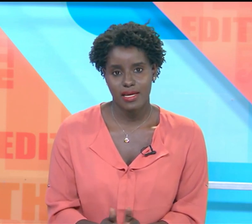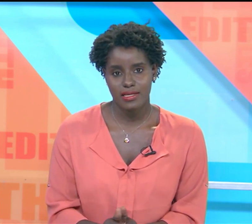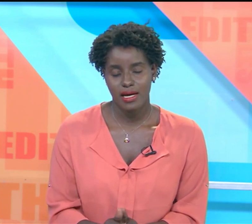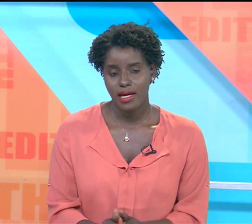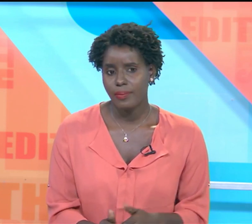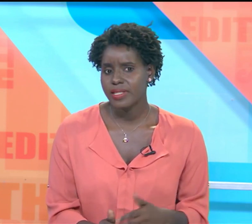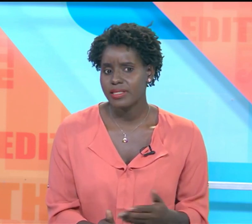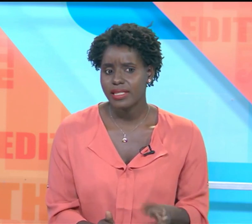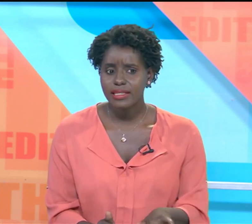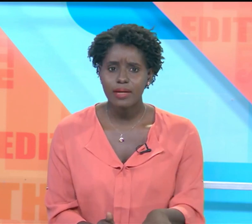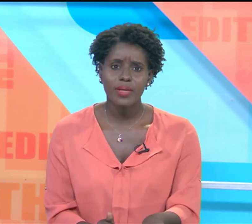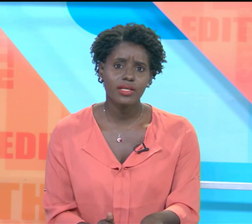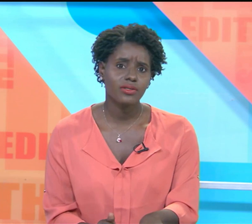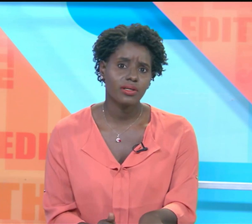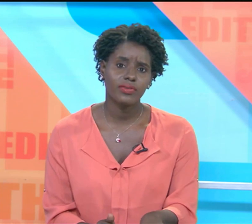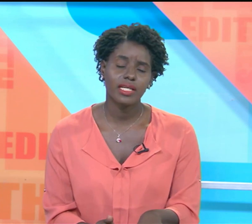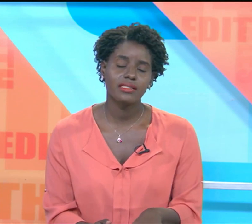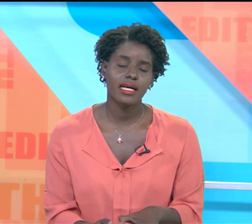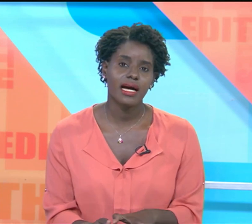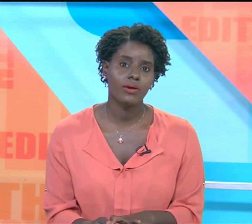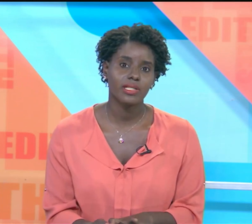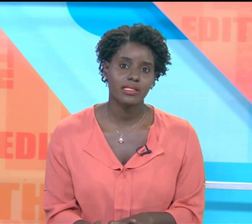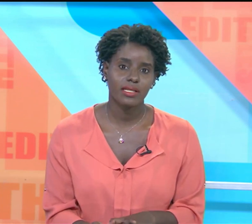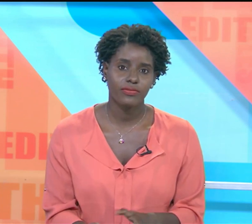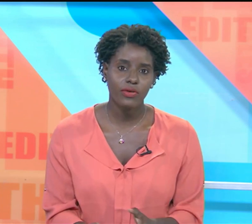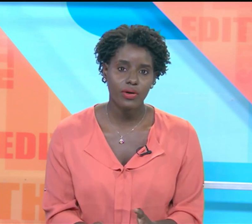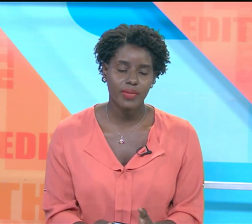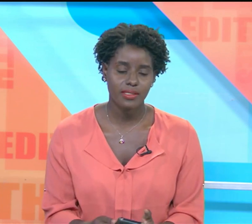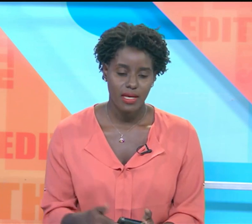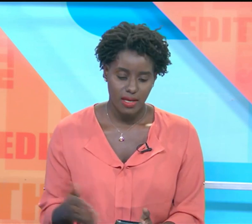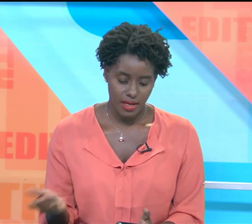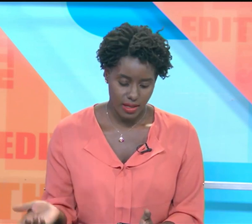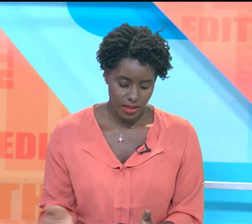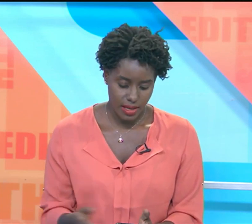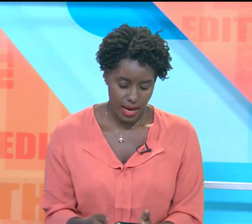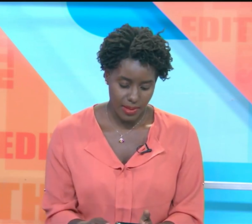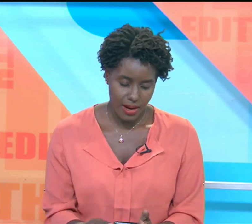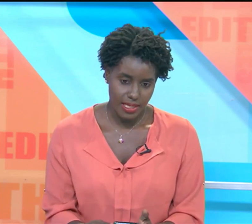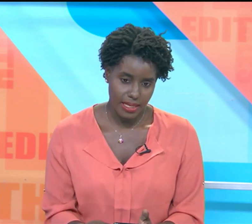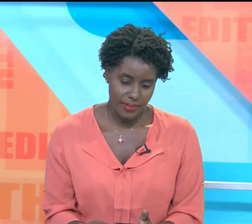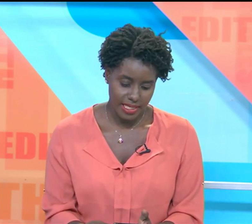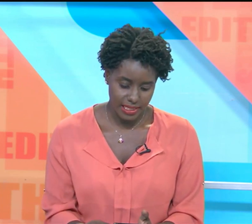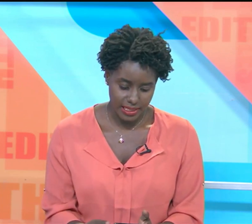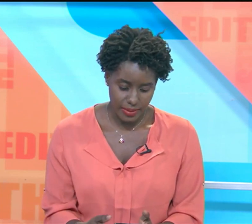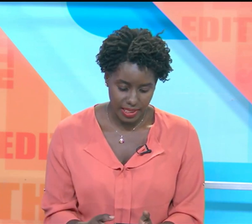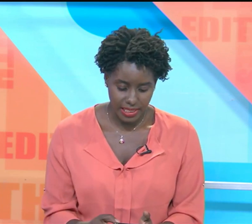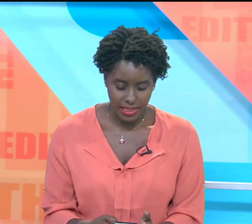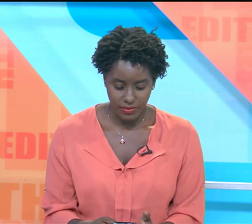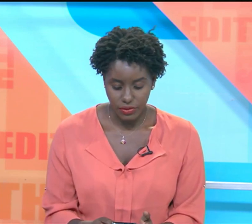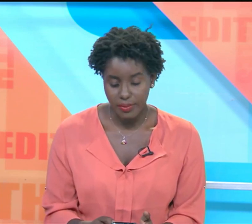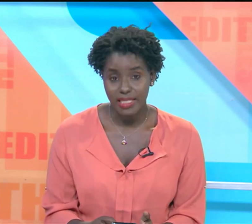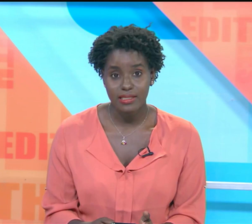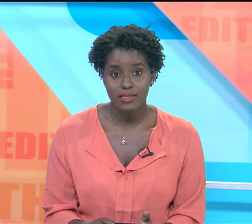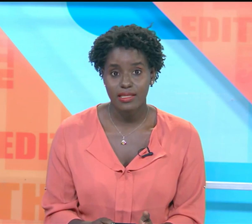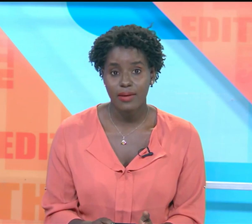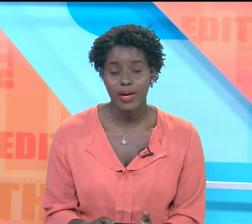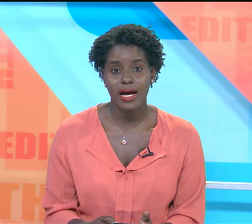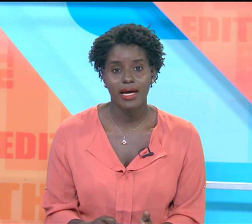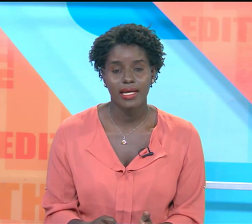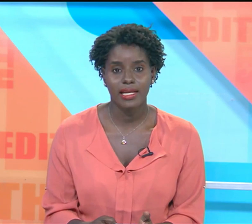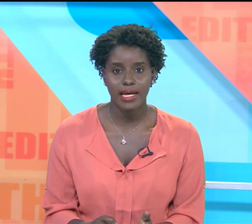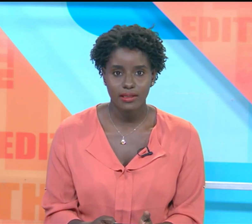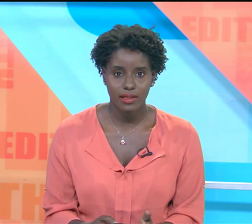en ella. El presidente también hizo referencia a otras reformas, hablaba también del tema de la reforma del